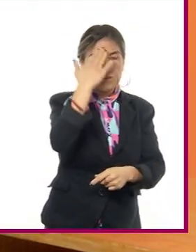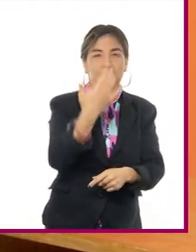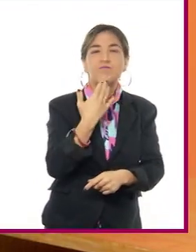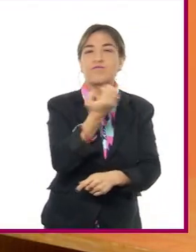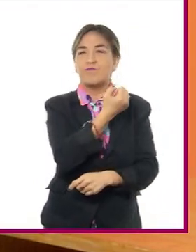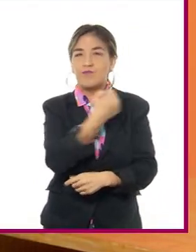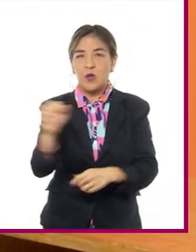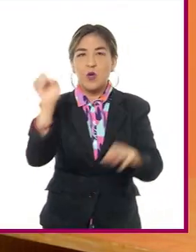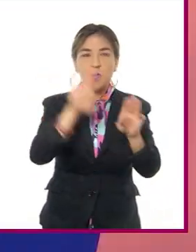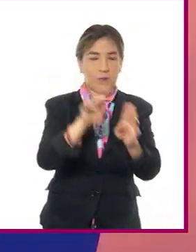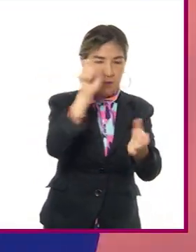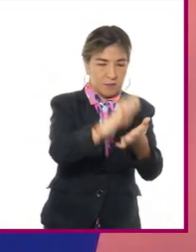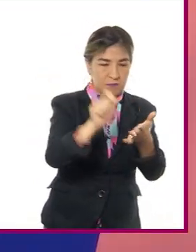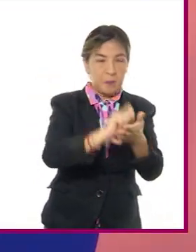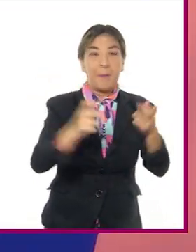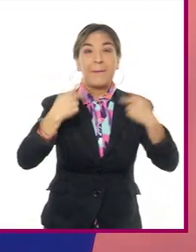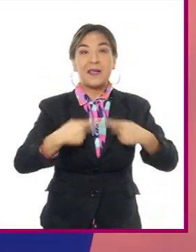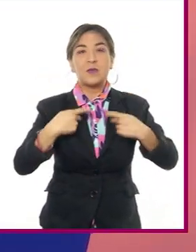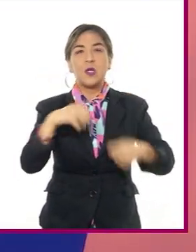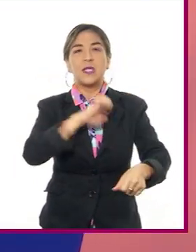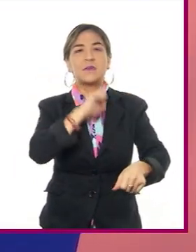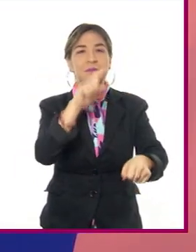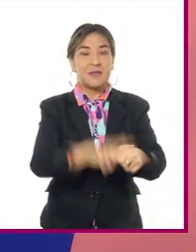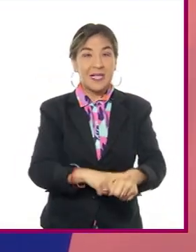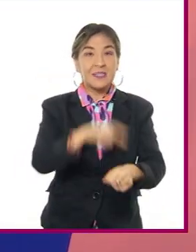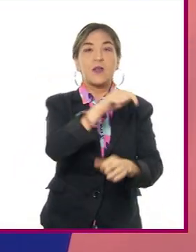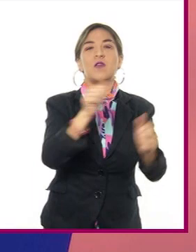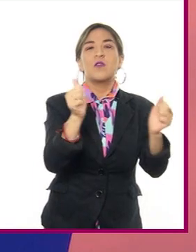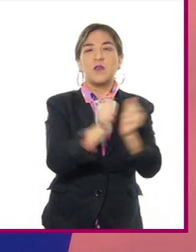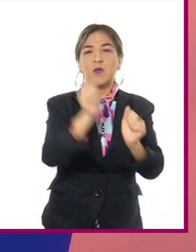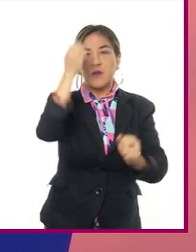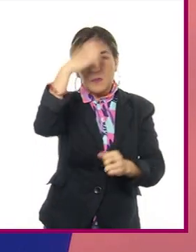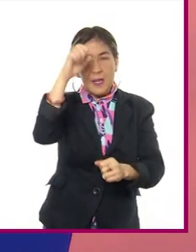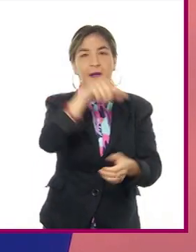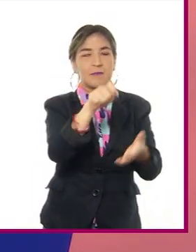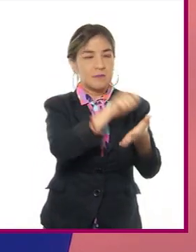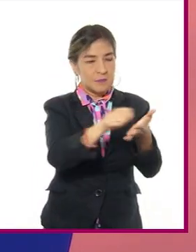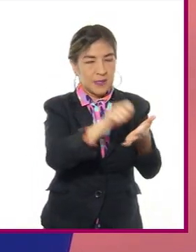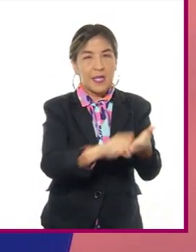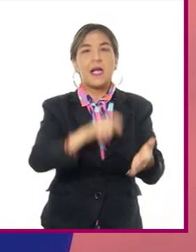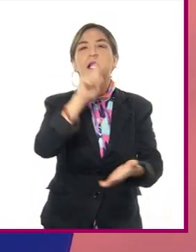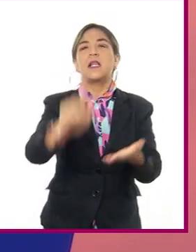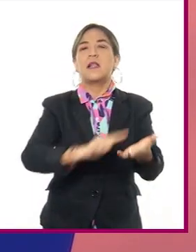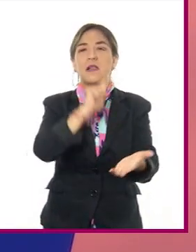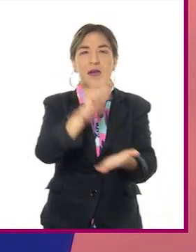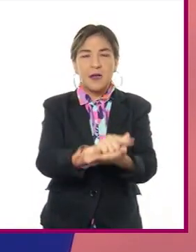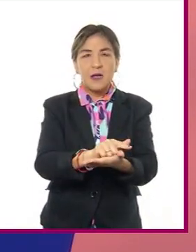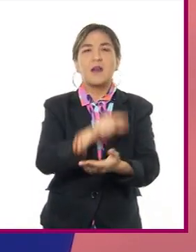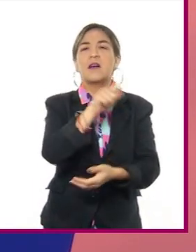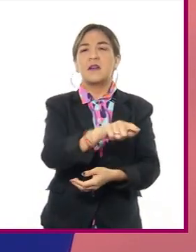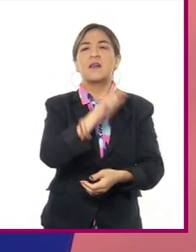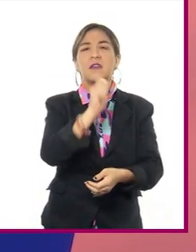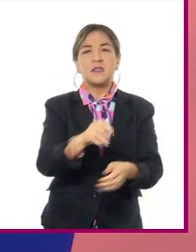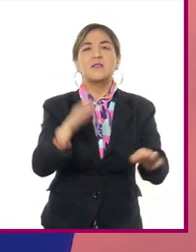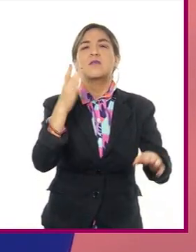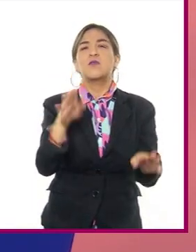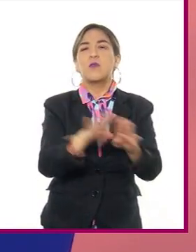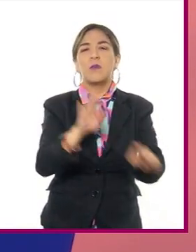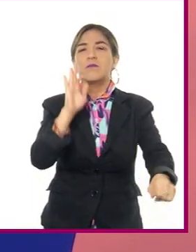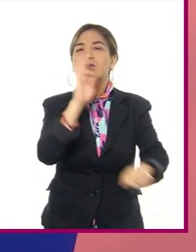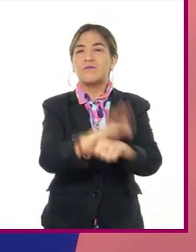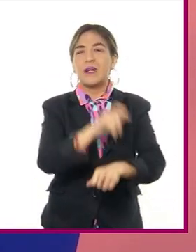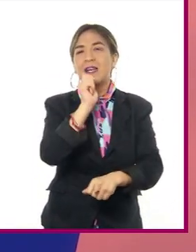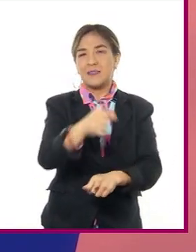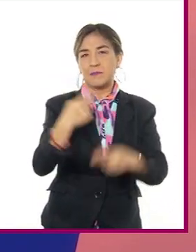Como cualquier reglamento, los reglamentos deportivos tienen un carácter legal, pues cuentan con el respaldo de